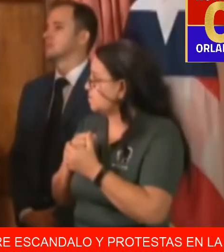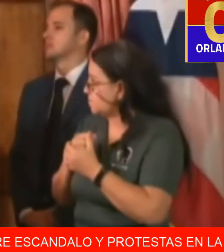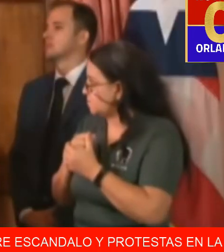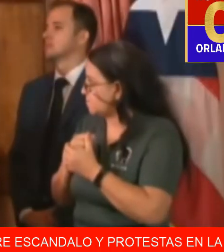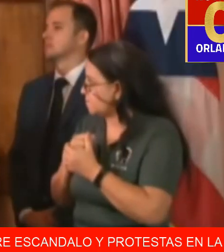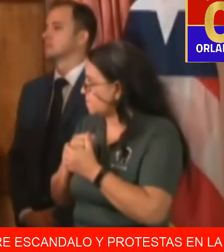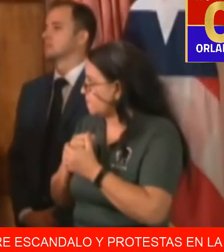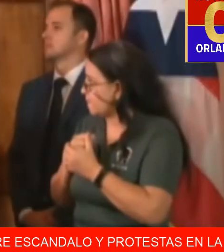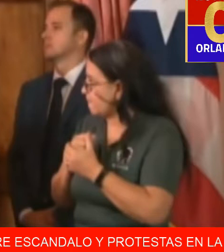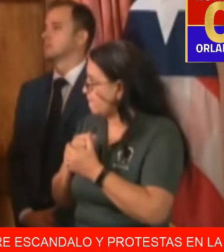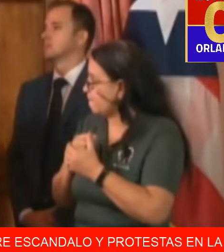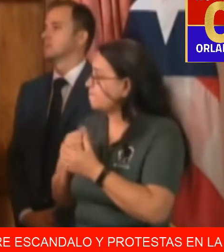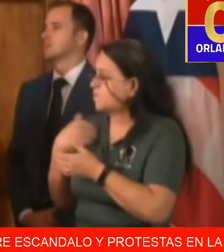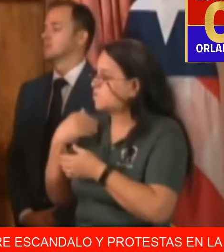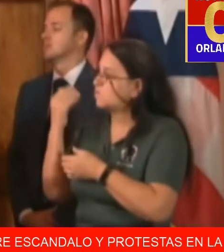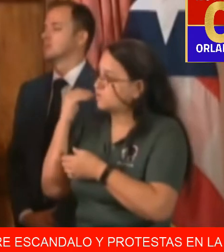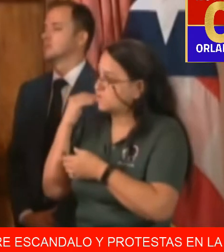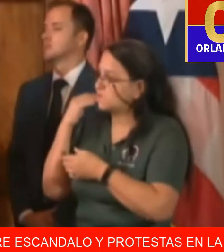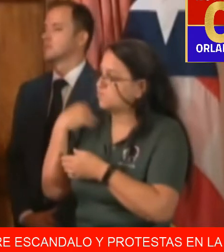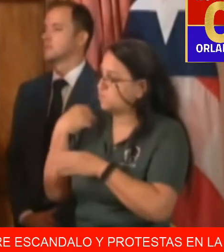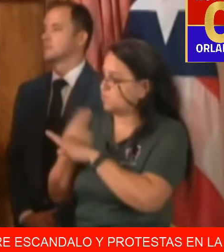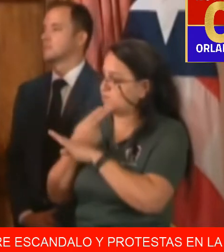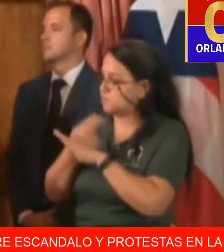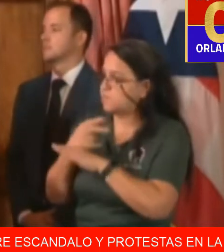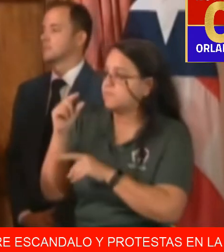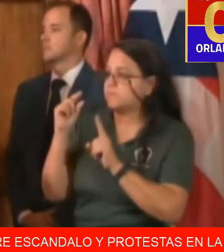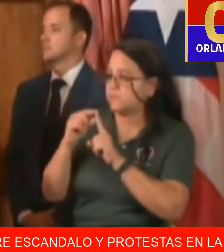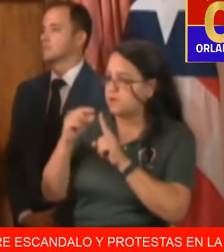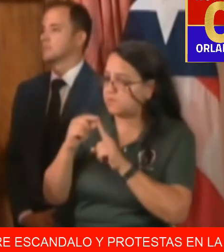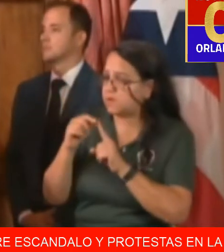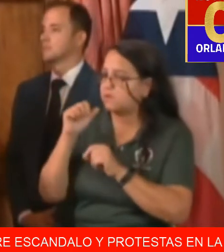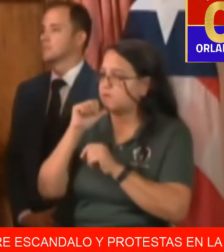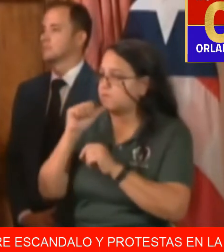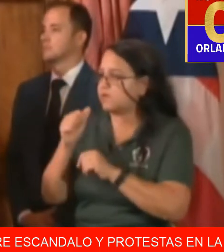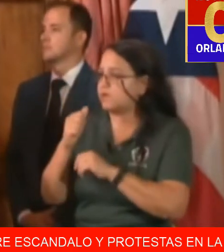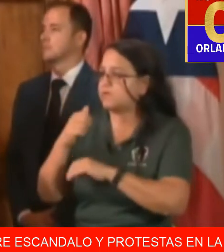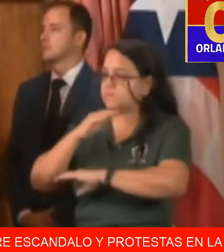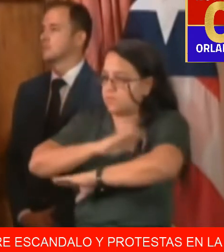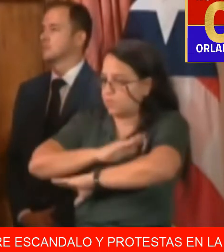la relación con Estados Unidos, todas sin excepción.